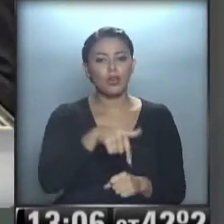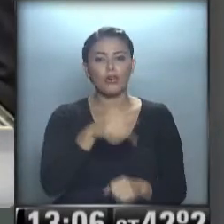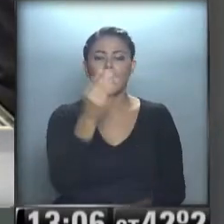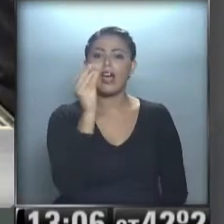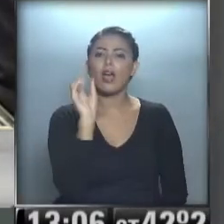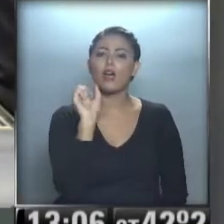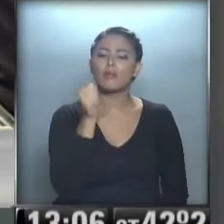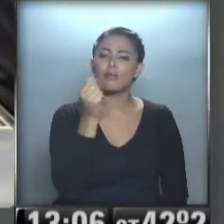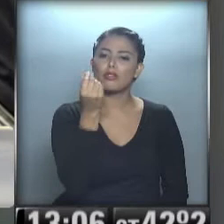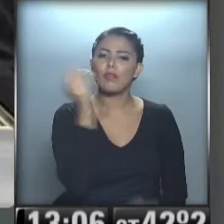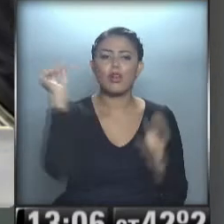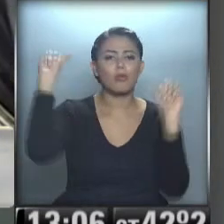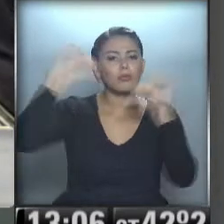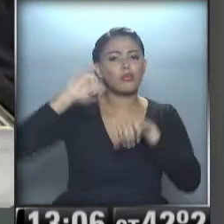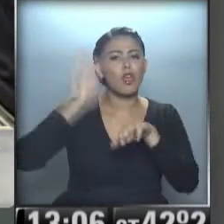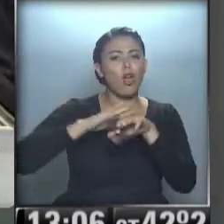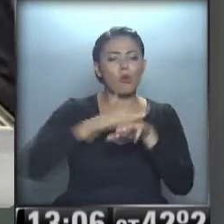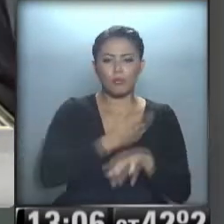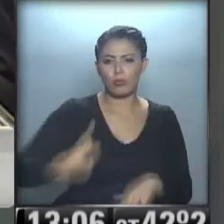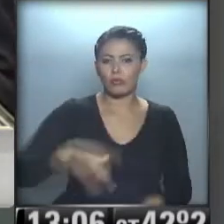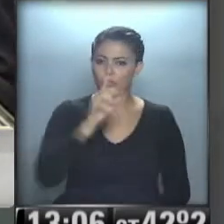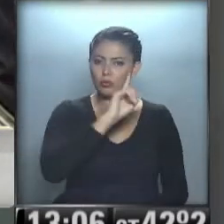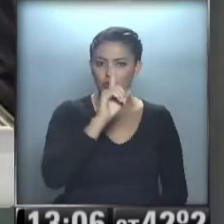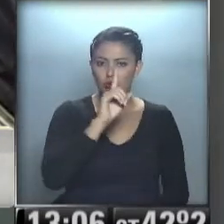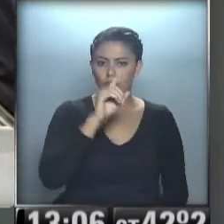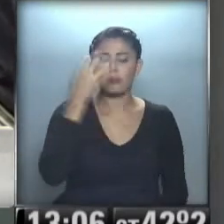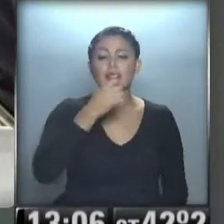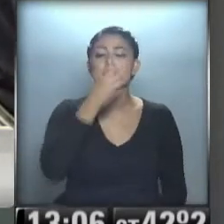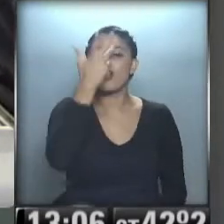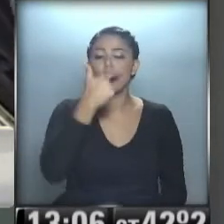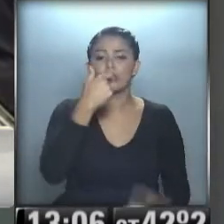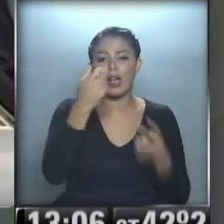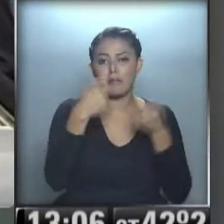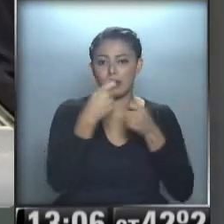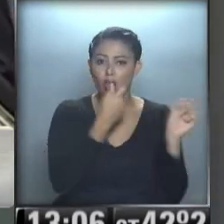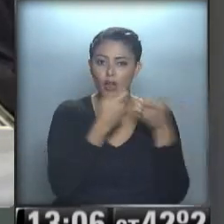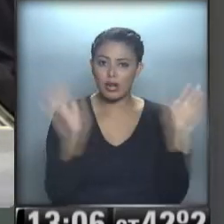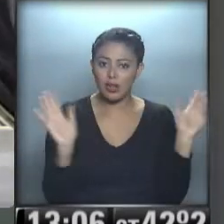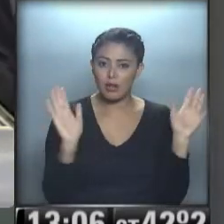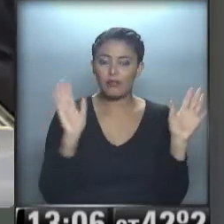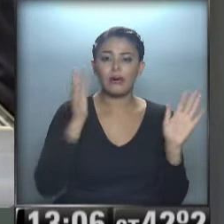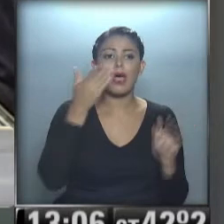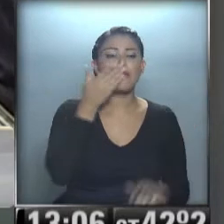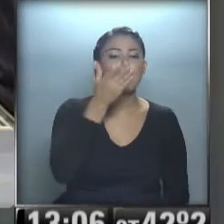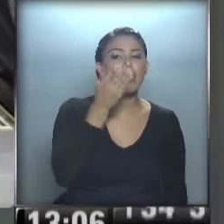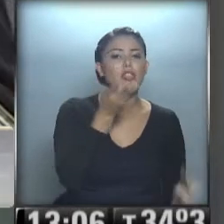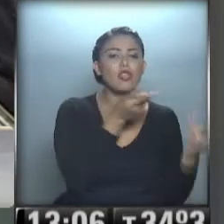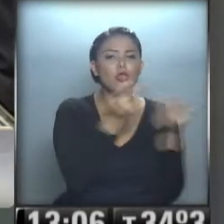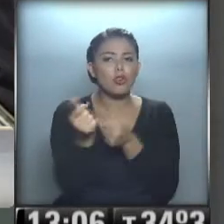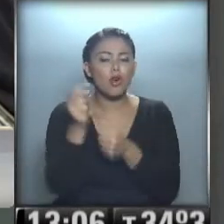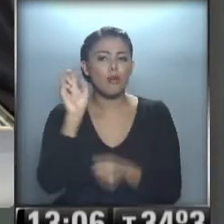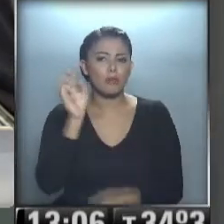inducida por el estado en definitiva este para aquellos amantes del libre mercado la oferta y demanda de divisas